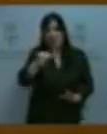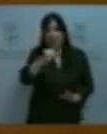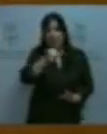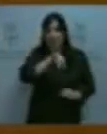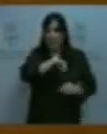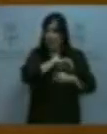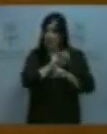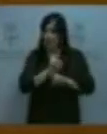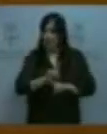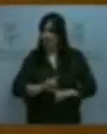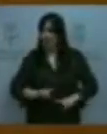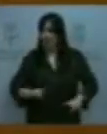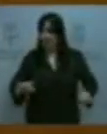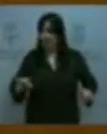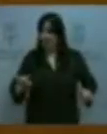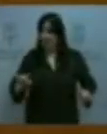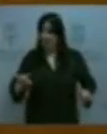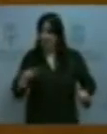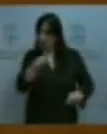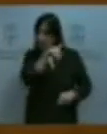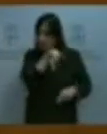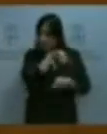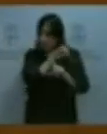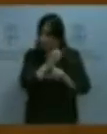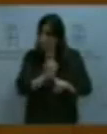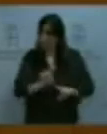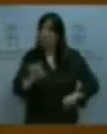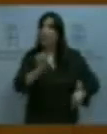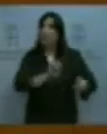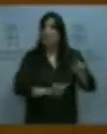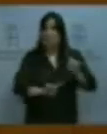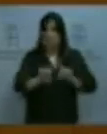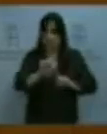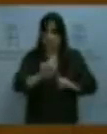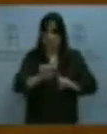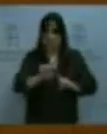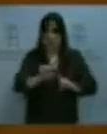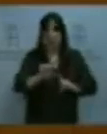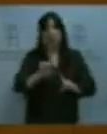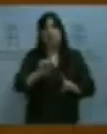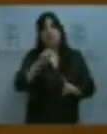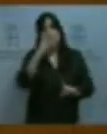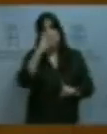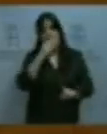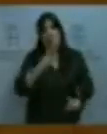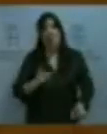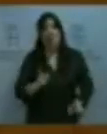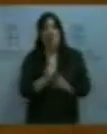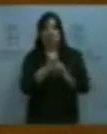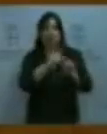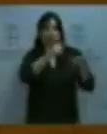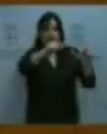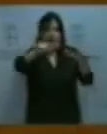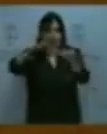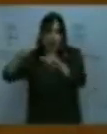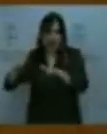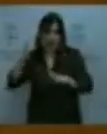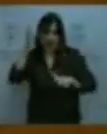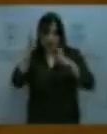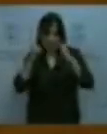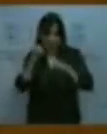manipulan sibilinamente el problema que ocasiona el lobo en las ganaderías y las explotaciones ganaderas. Hace unos años intentaron